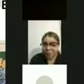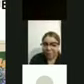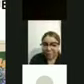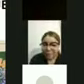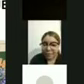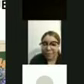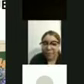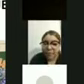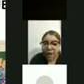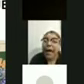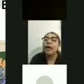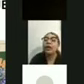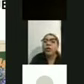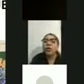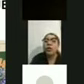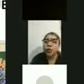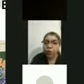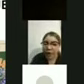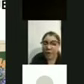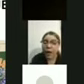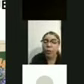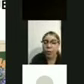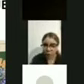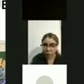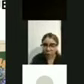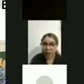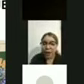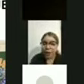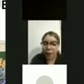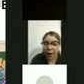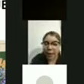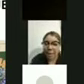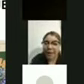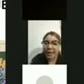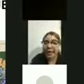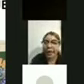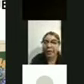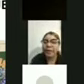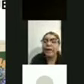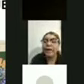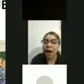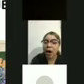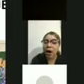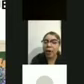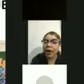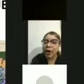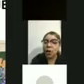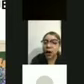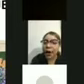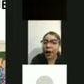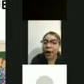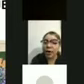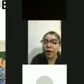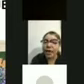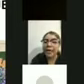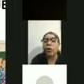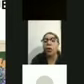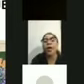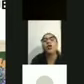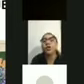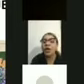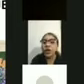Bueno, en algunas culturas en el mundo, la escuela va a ser referenciada como aquel lugar en donde